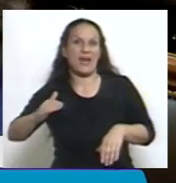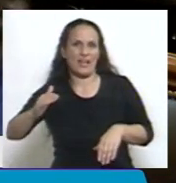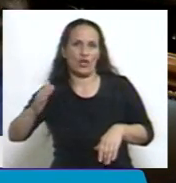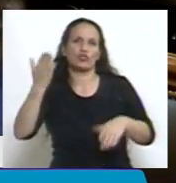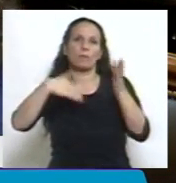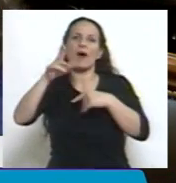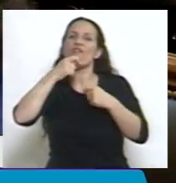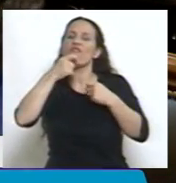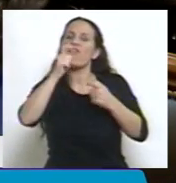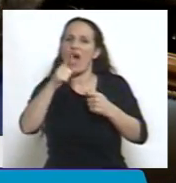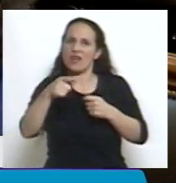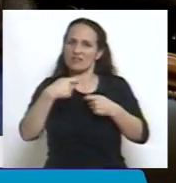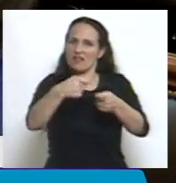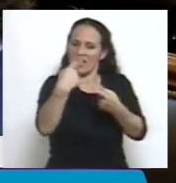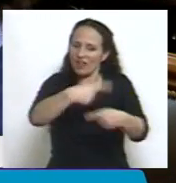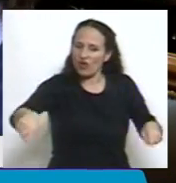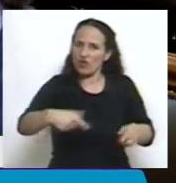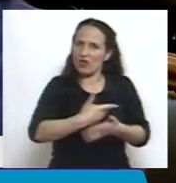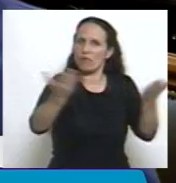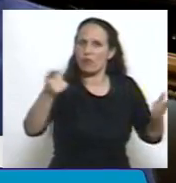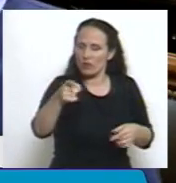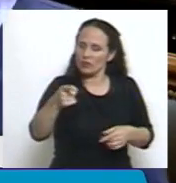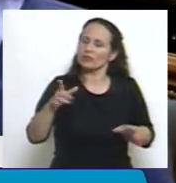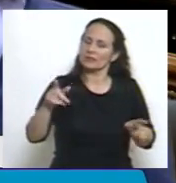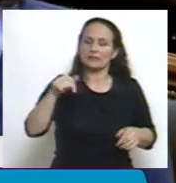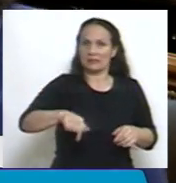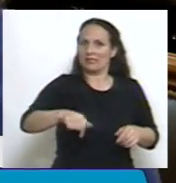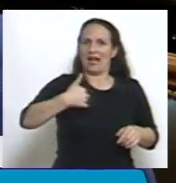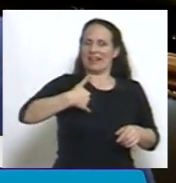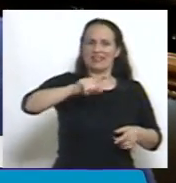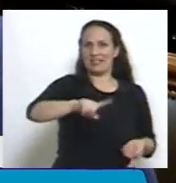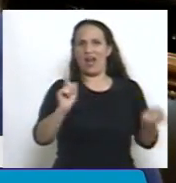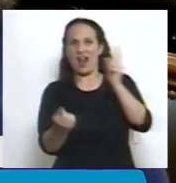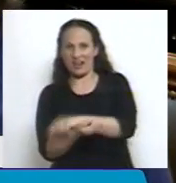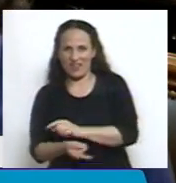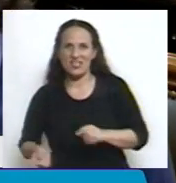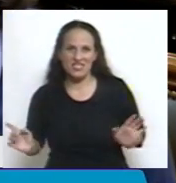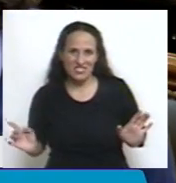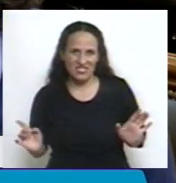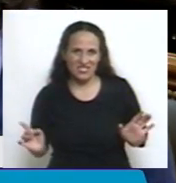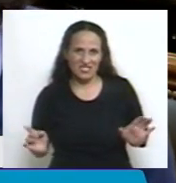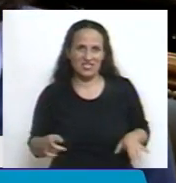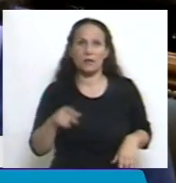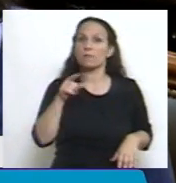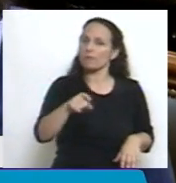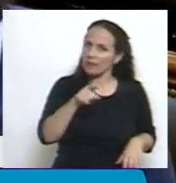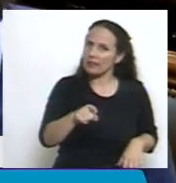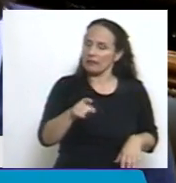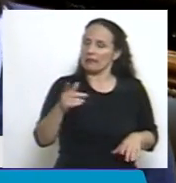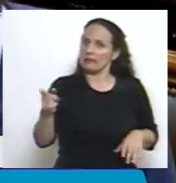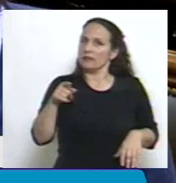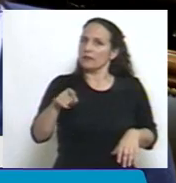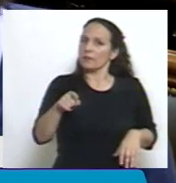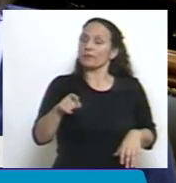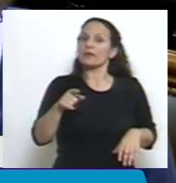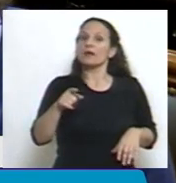gasto público y es más fácil financiar el sector privado. En nuestro país ocurre al revés. Entonces, entrar en